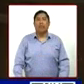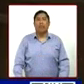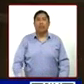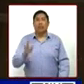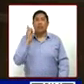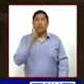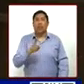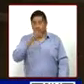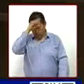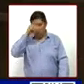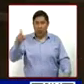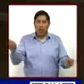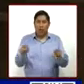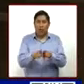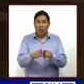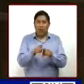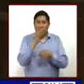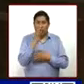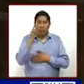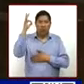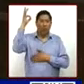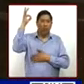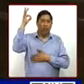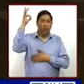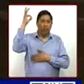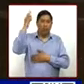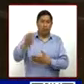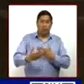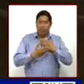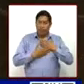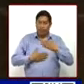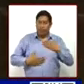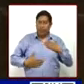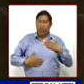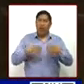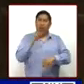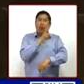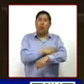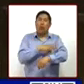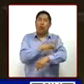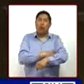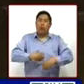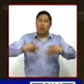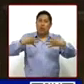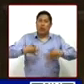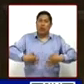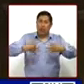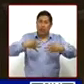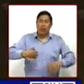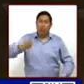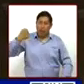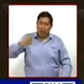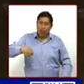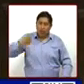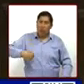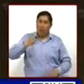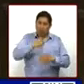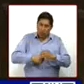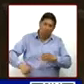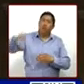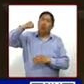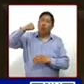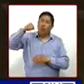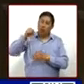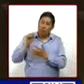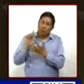Queda usted, hermano, posesionado como vocal titular del Tribunal Supremo